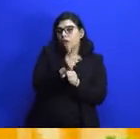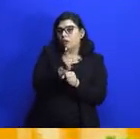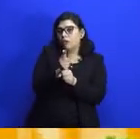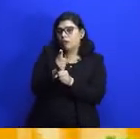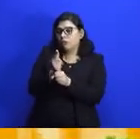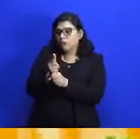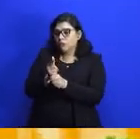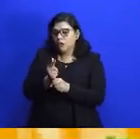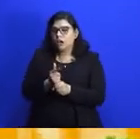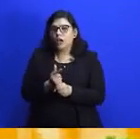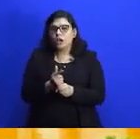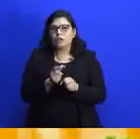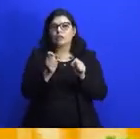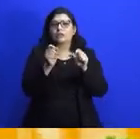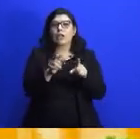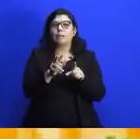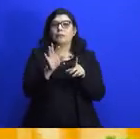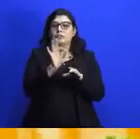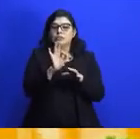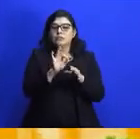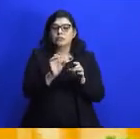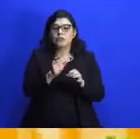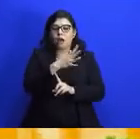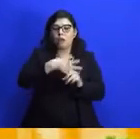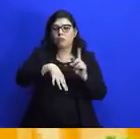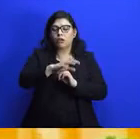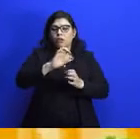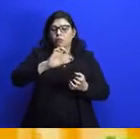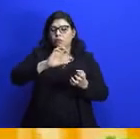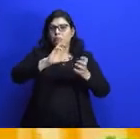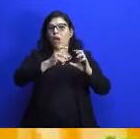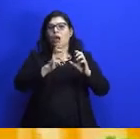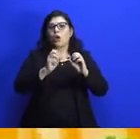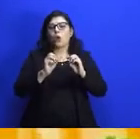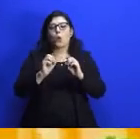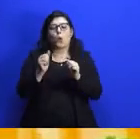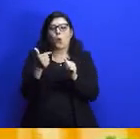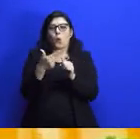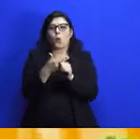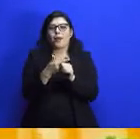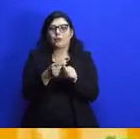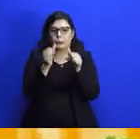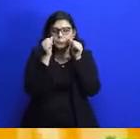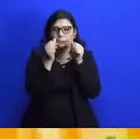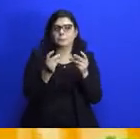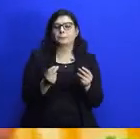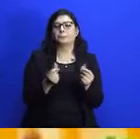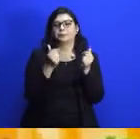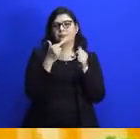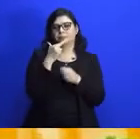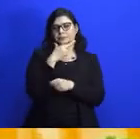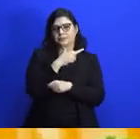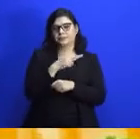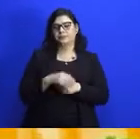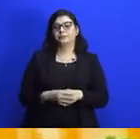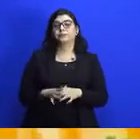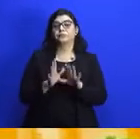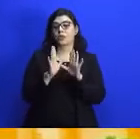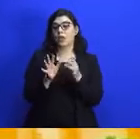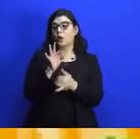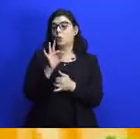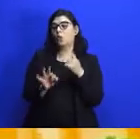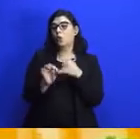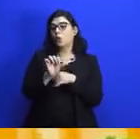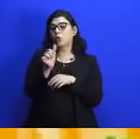evaluar, clasificar y responder a desastres naturales y eventos de seguridad de forma eficiente. Por último,